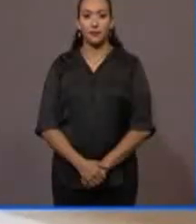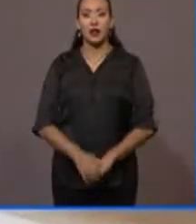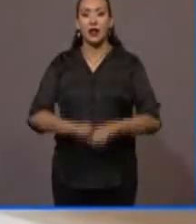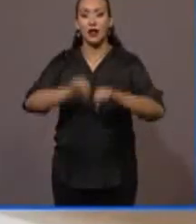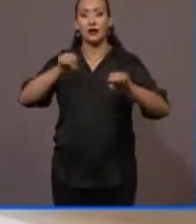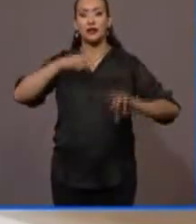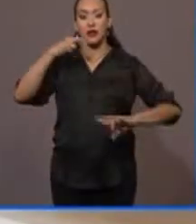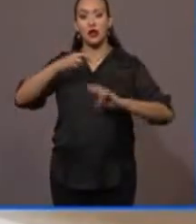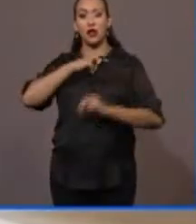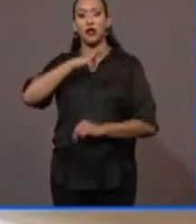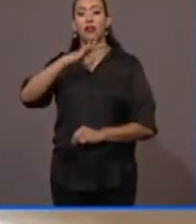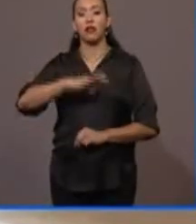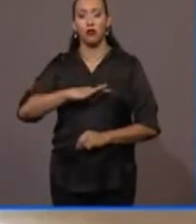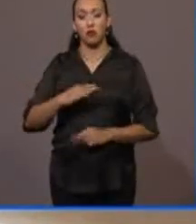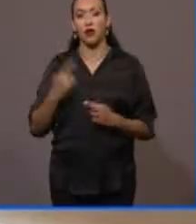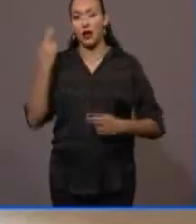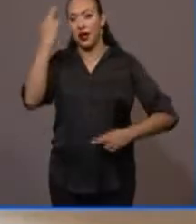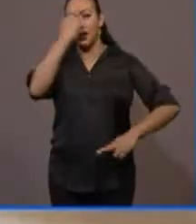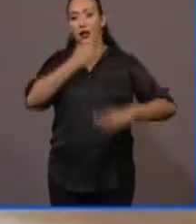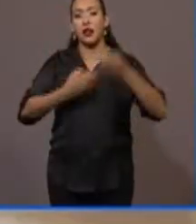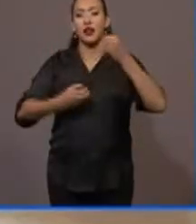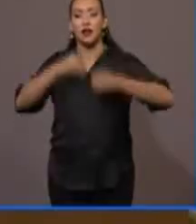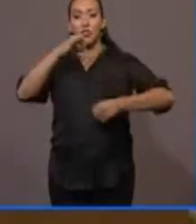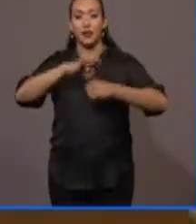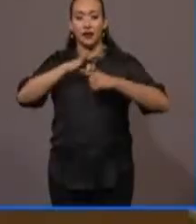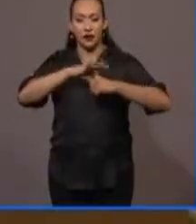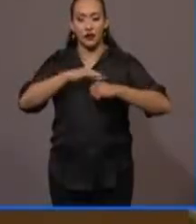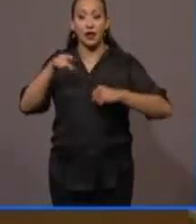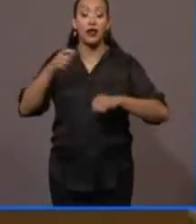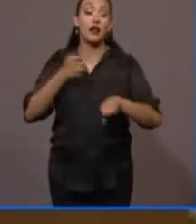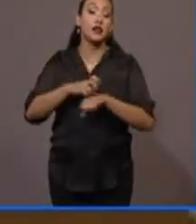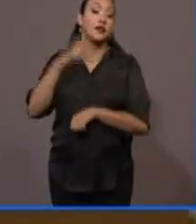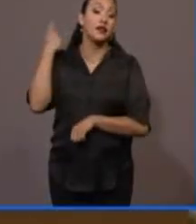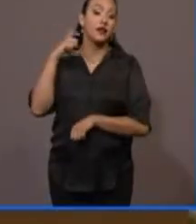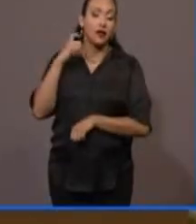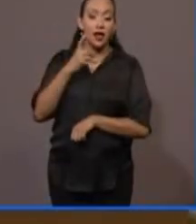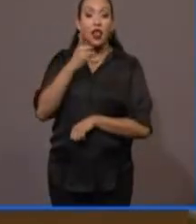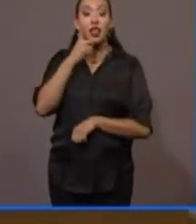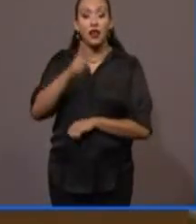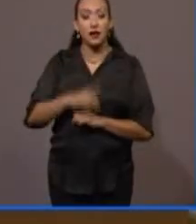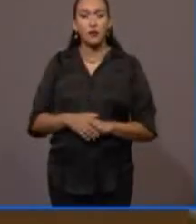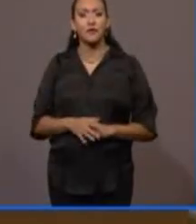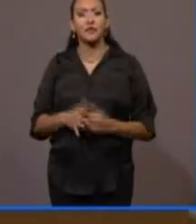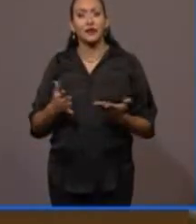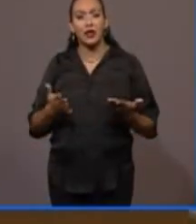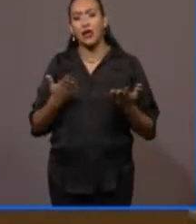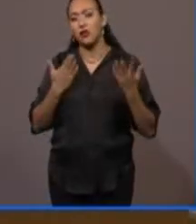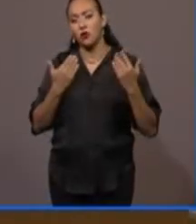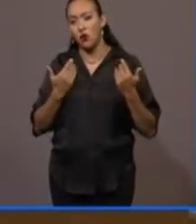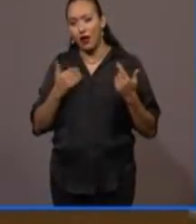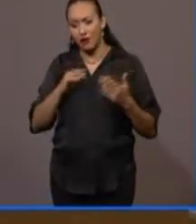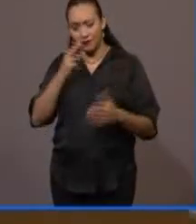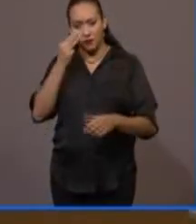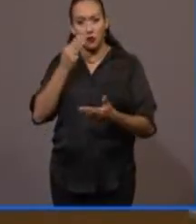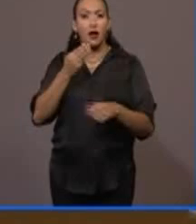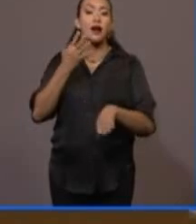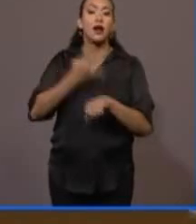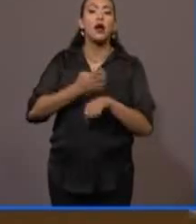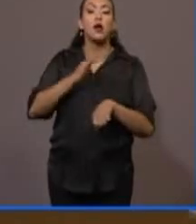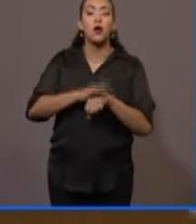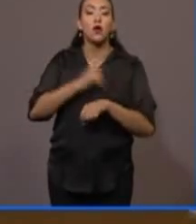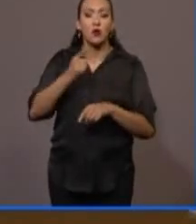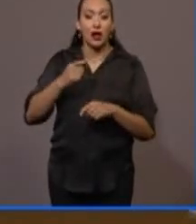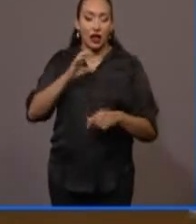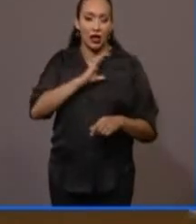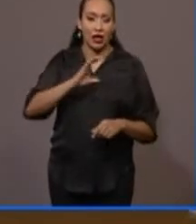La Sala Regional Toluca revocó la determinación del Tribunal Electoral de Querétaro que declaró inexistentes las infracciones atribuidas